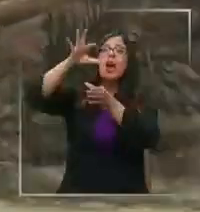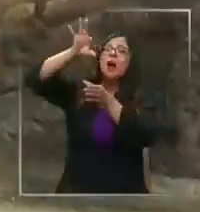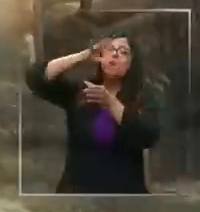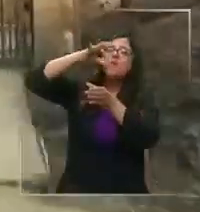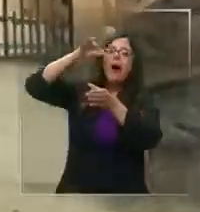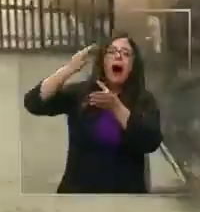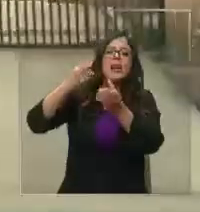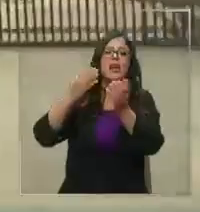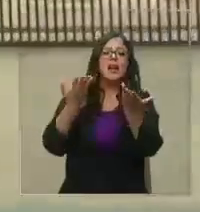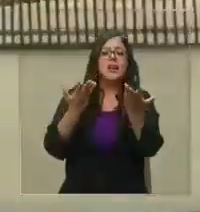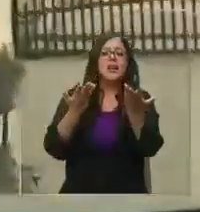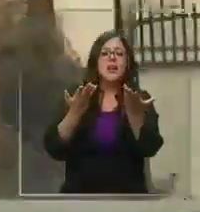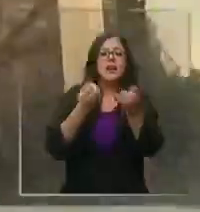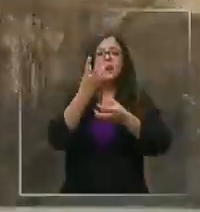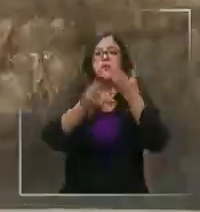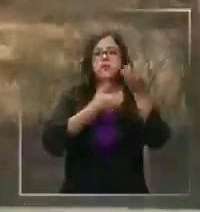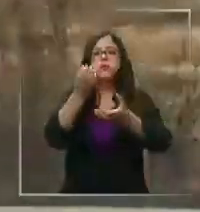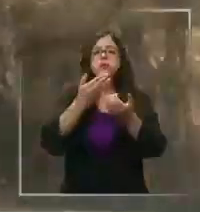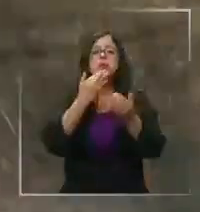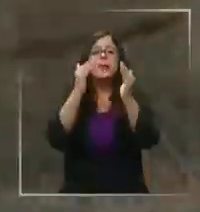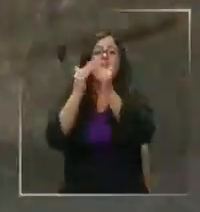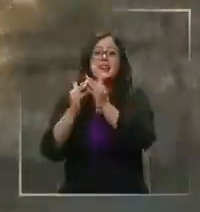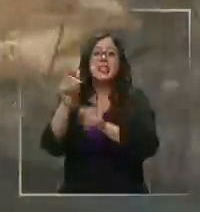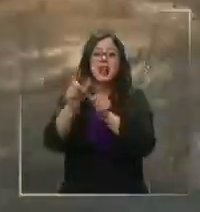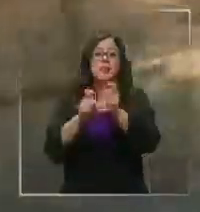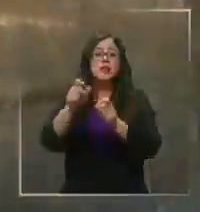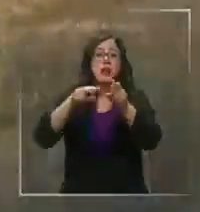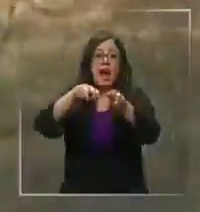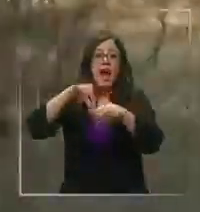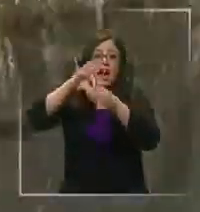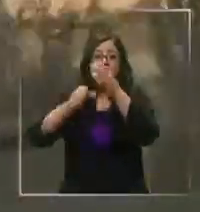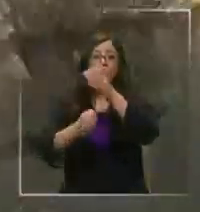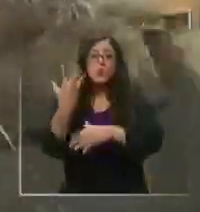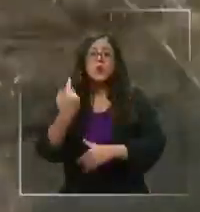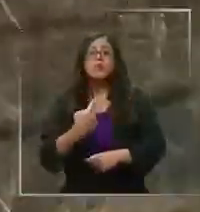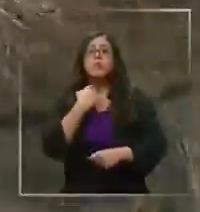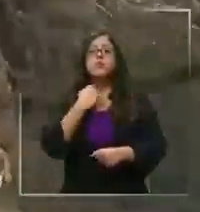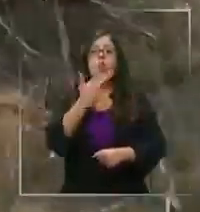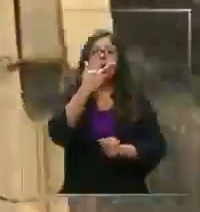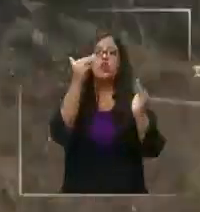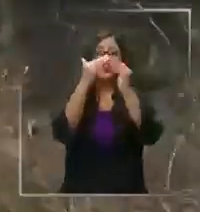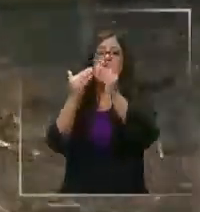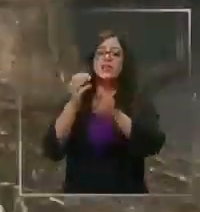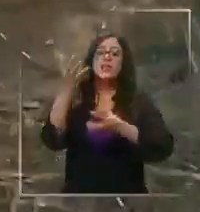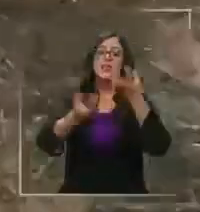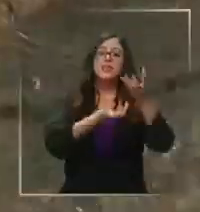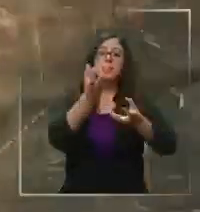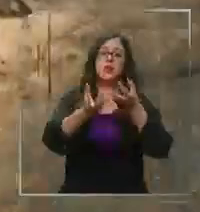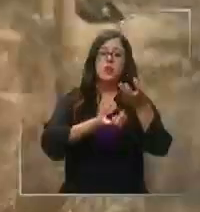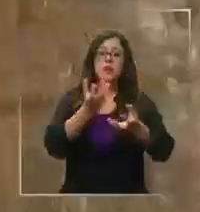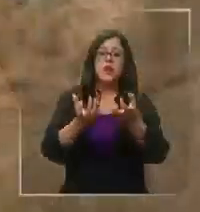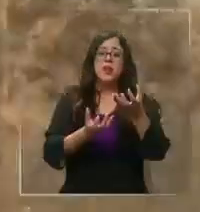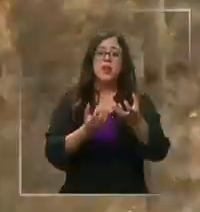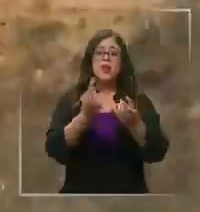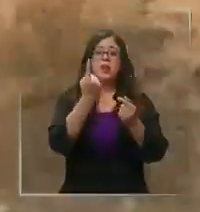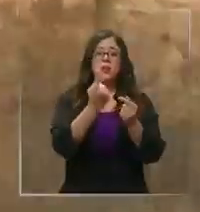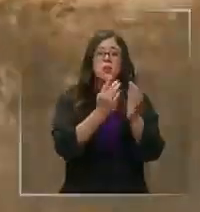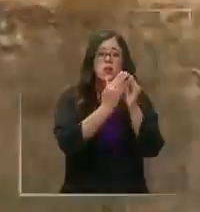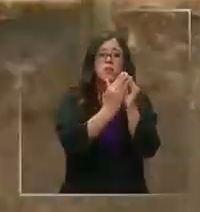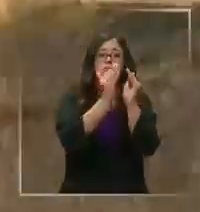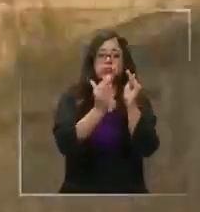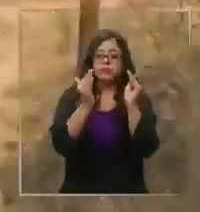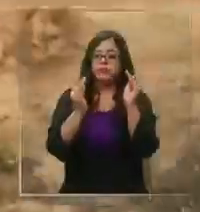También las viviendas de agricultores resultaron afectadas. Ocho casas fueron consumidas, una al lado de la